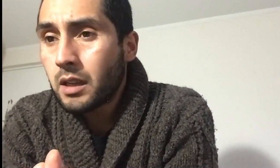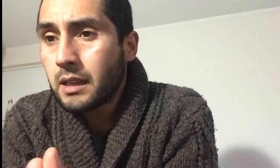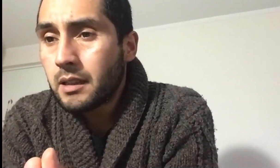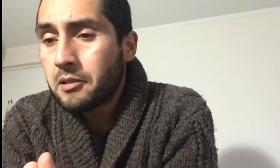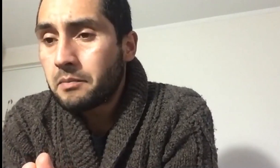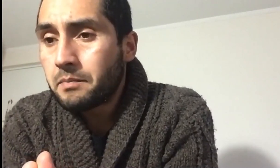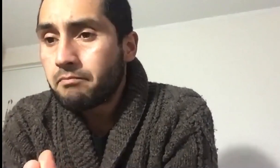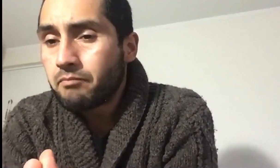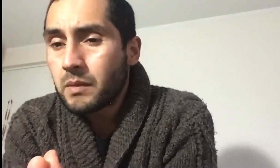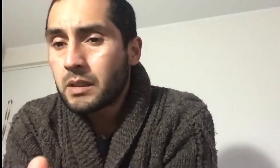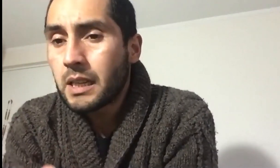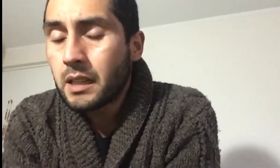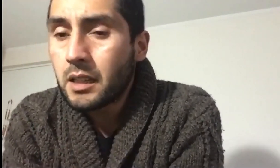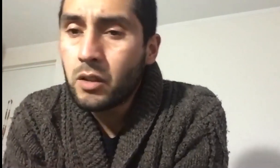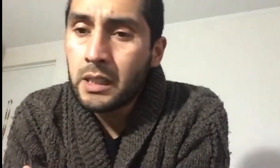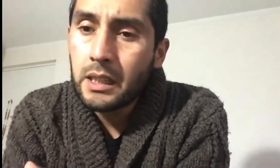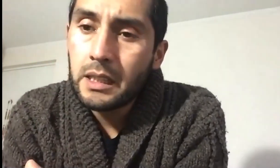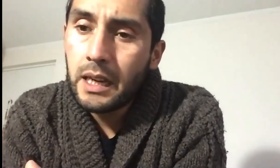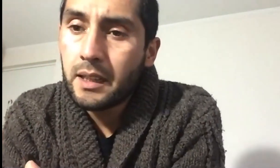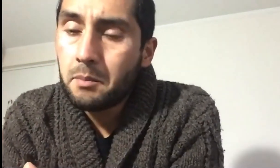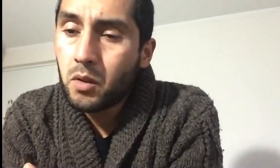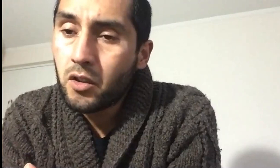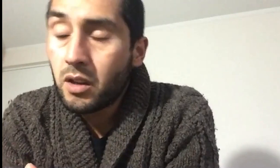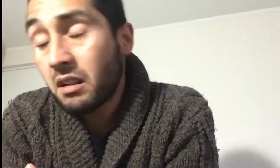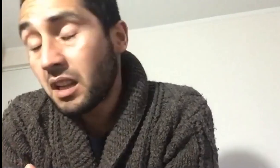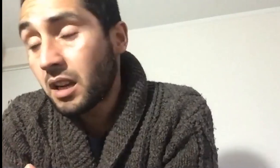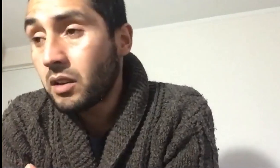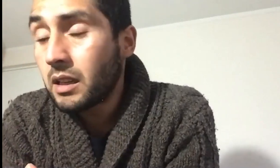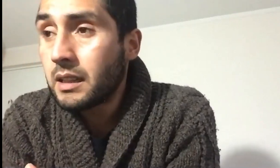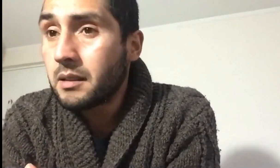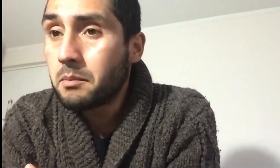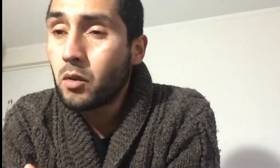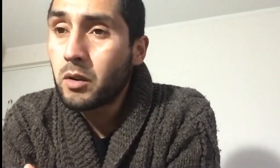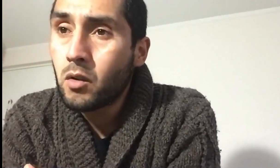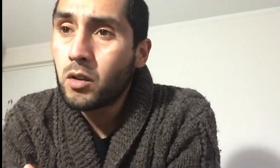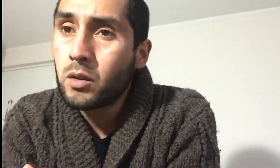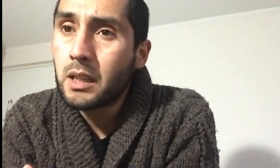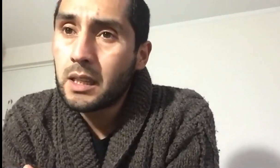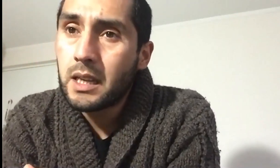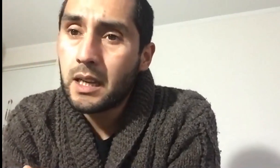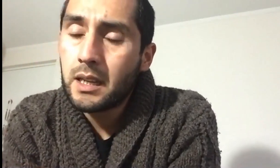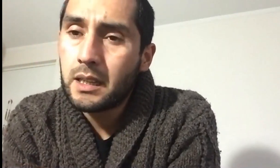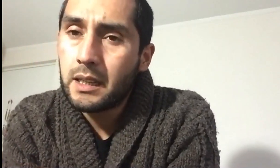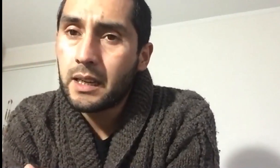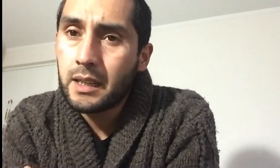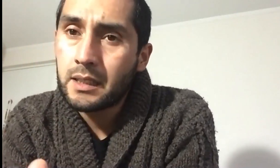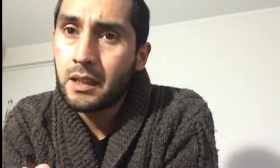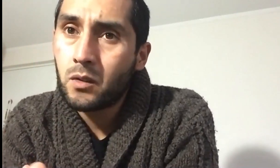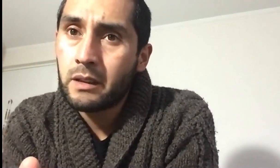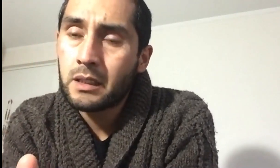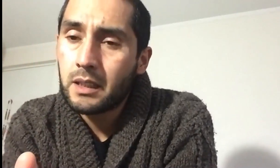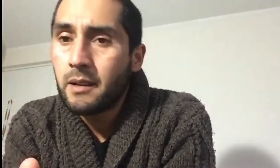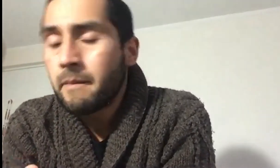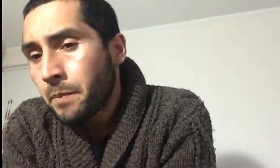espero que se encanten con esta linda área, porque yo la verdad creo que por lo menos cuando ustedes ya egresen de